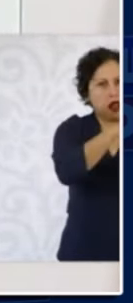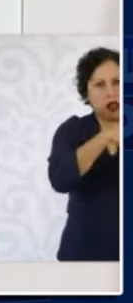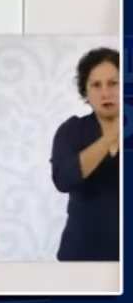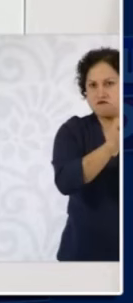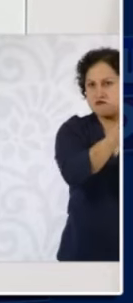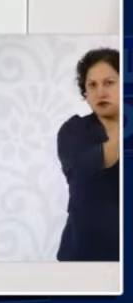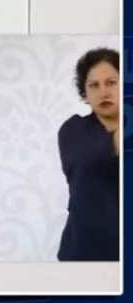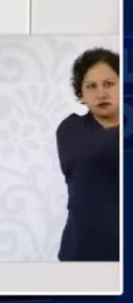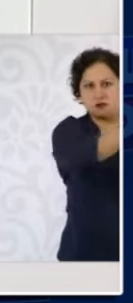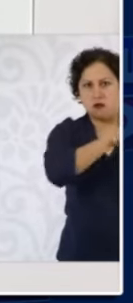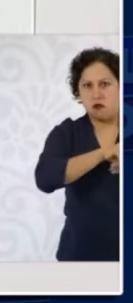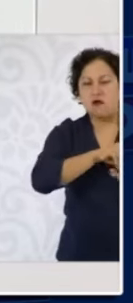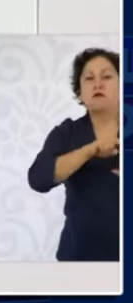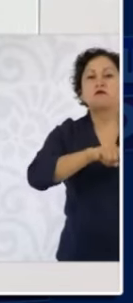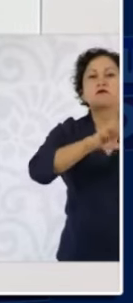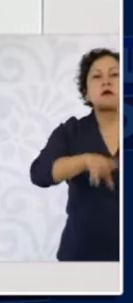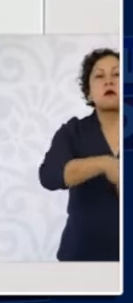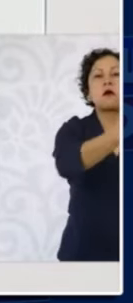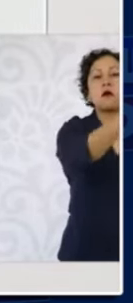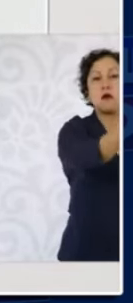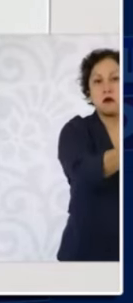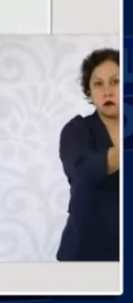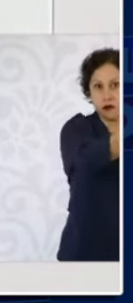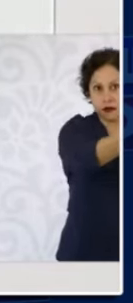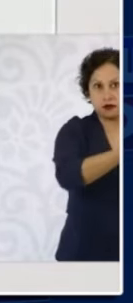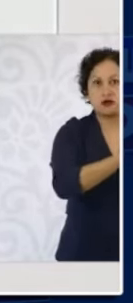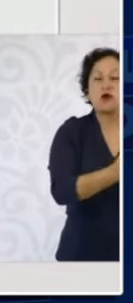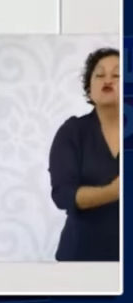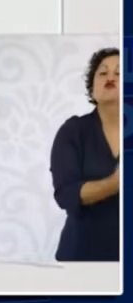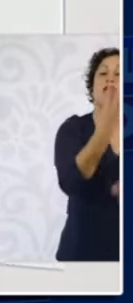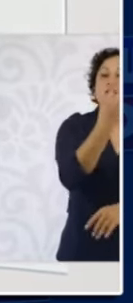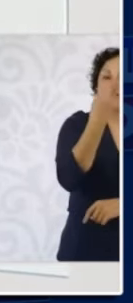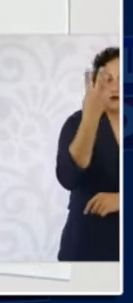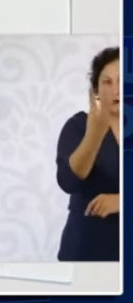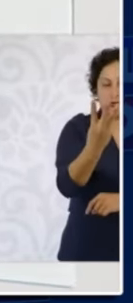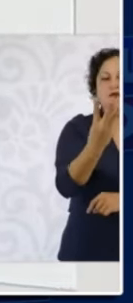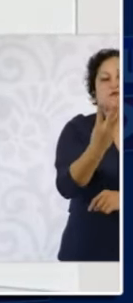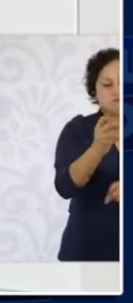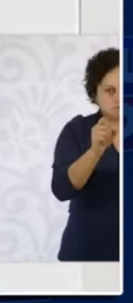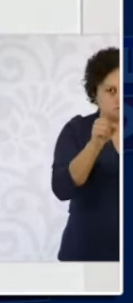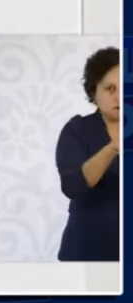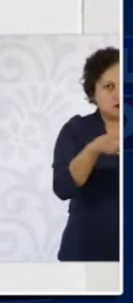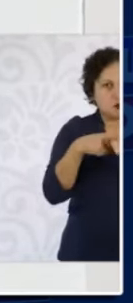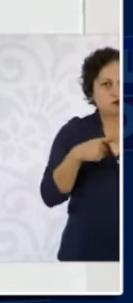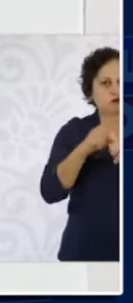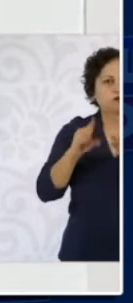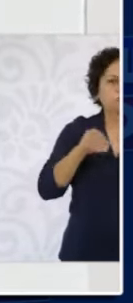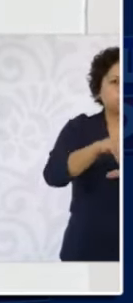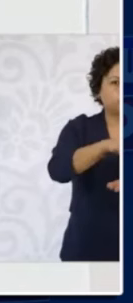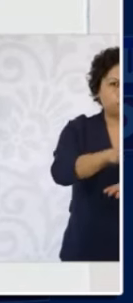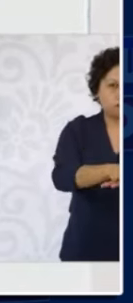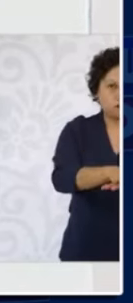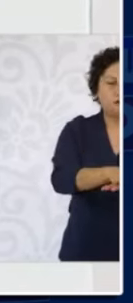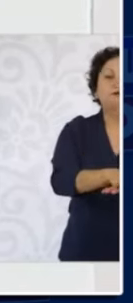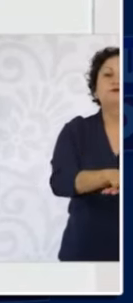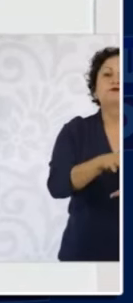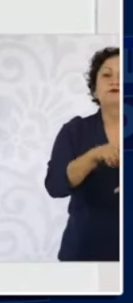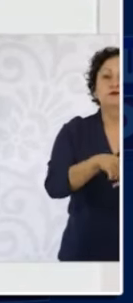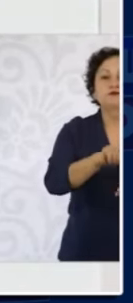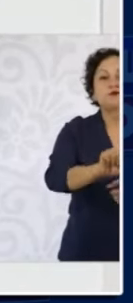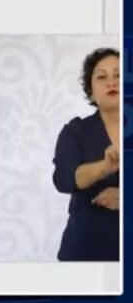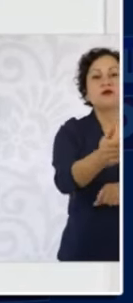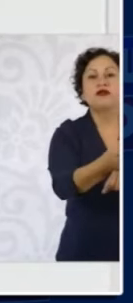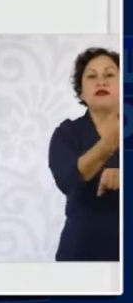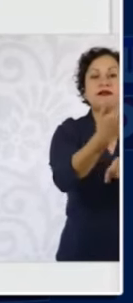la Constitución y los tres nuevos programas de bienestar eh la secretaría de bienestar tiene un